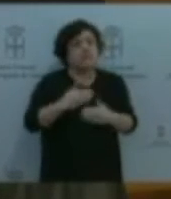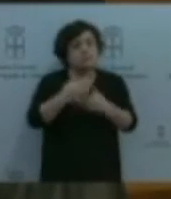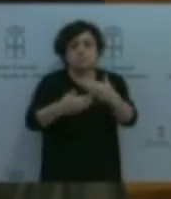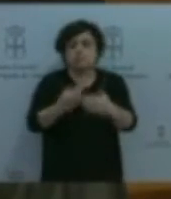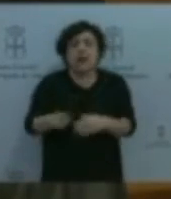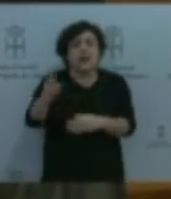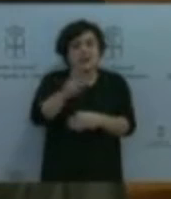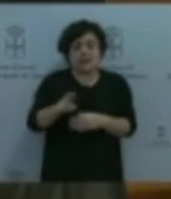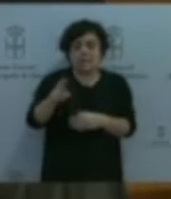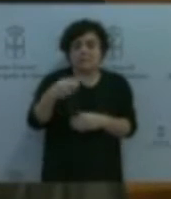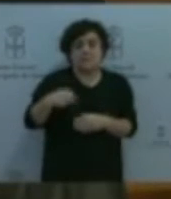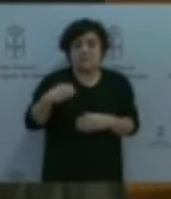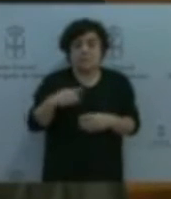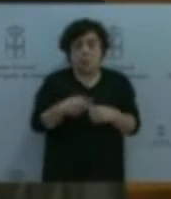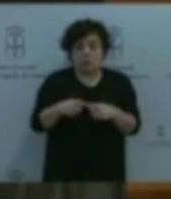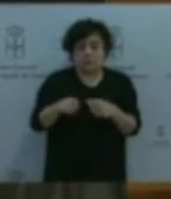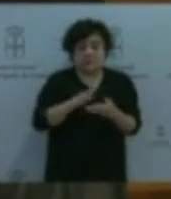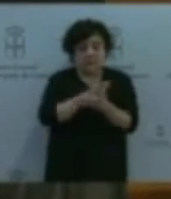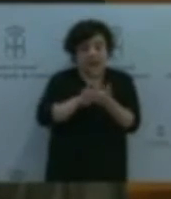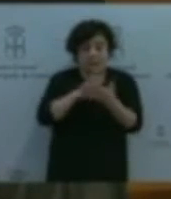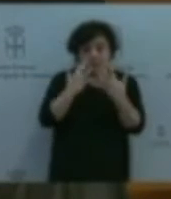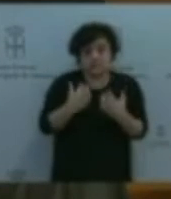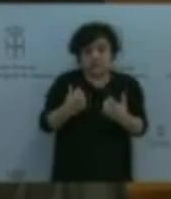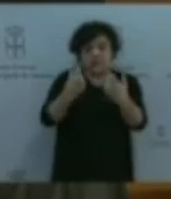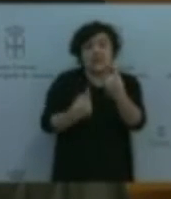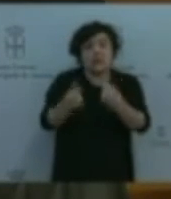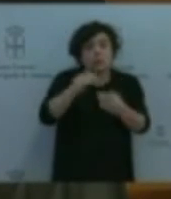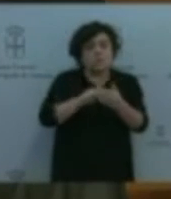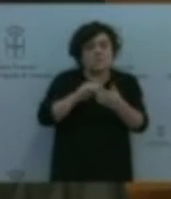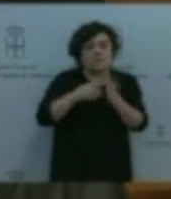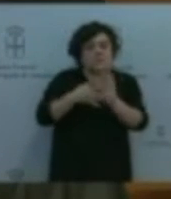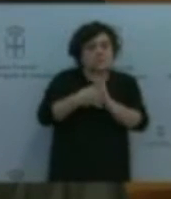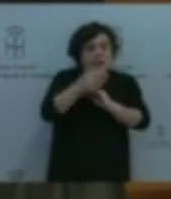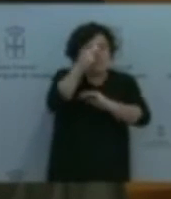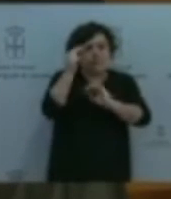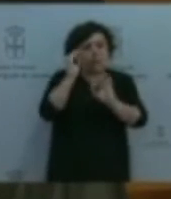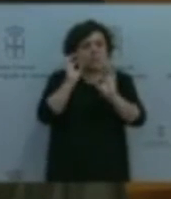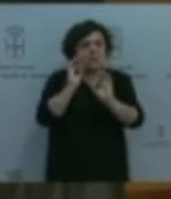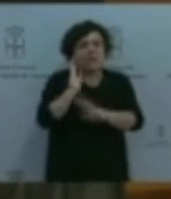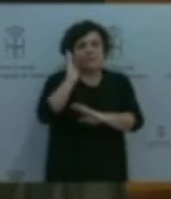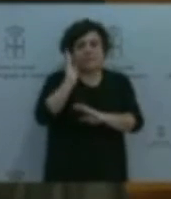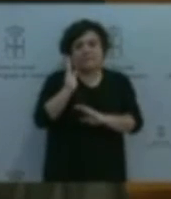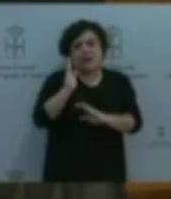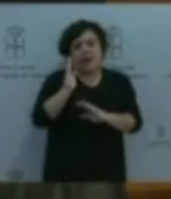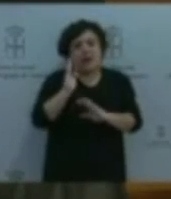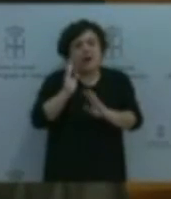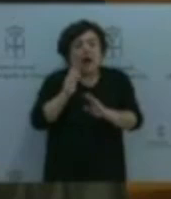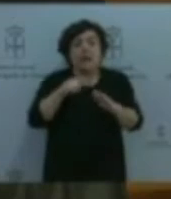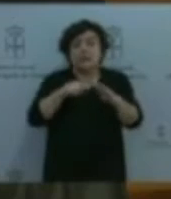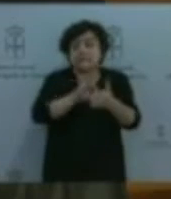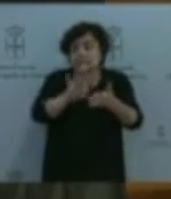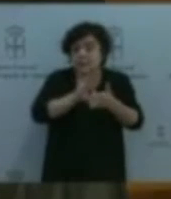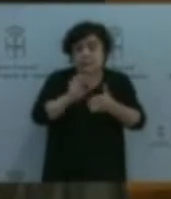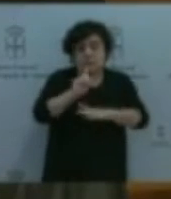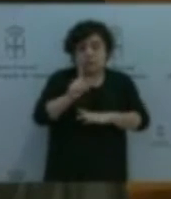veces establece un prejuicio que no afecta en muchos casos a la prestación del servicio. No se preocupe, que donde afecta la prestación del servicio,